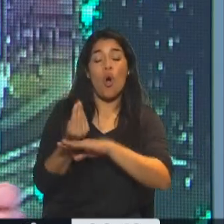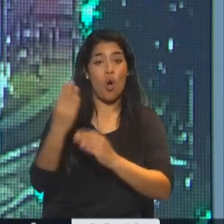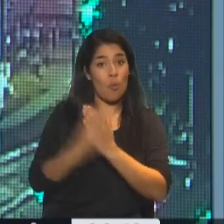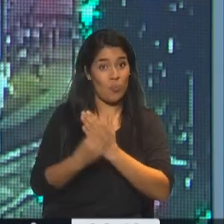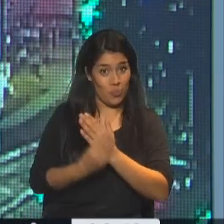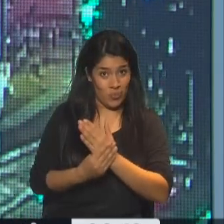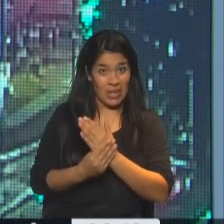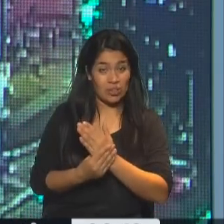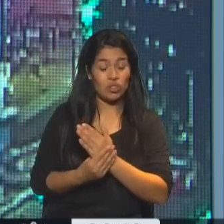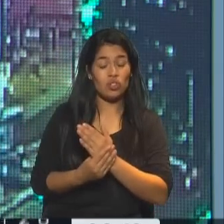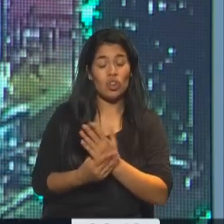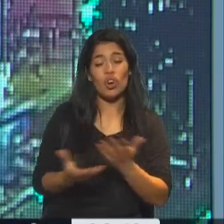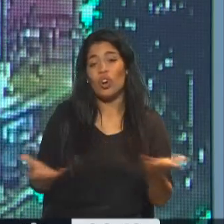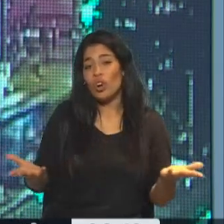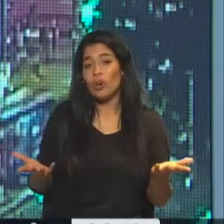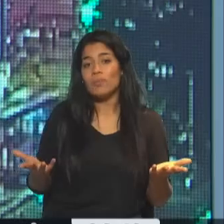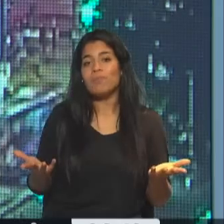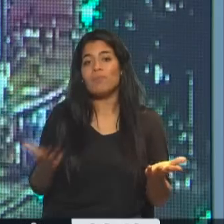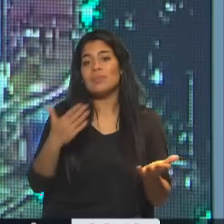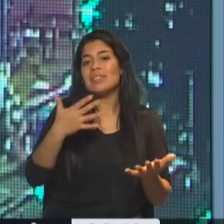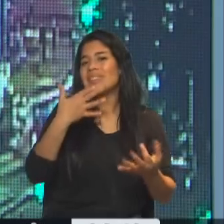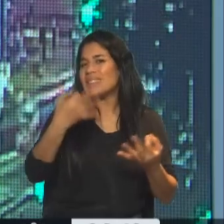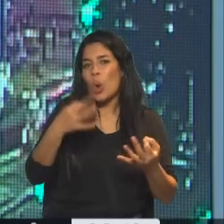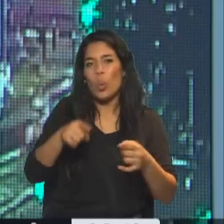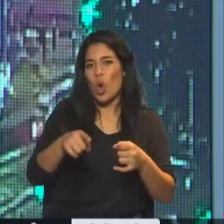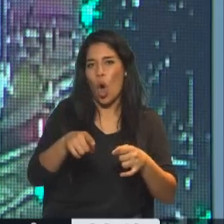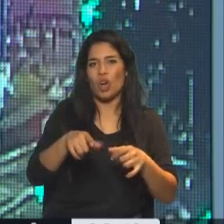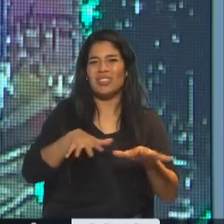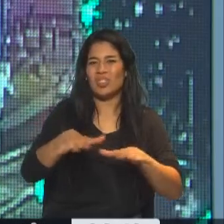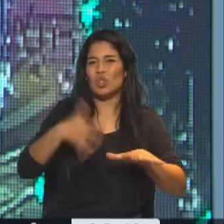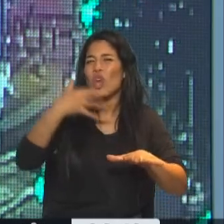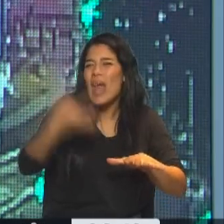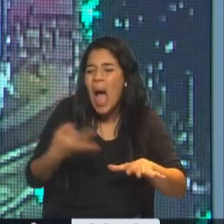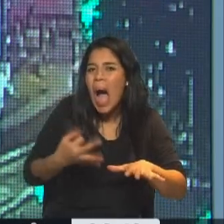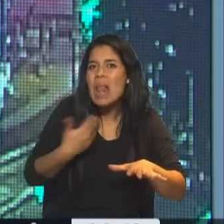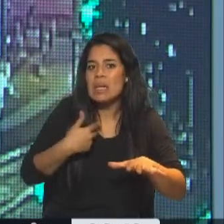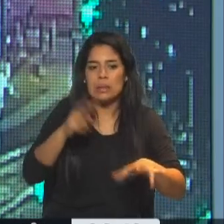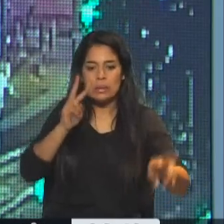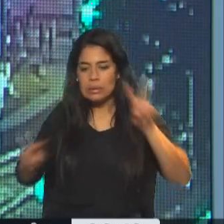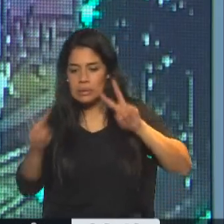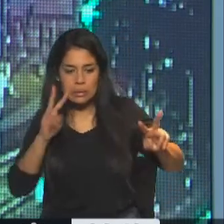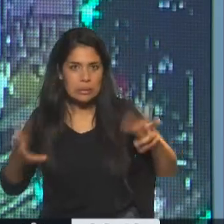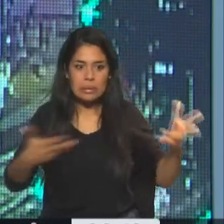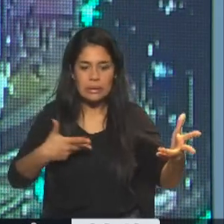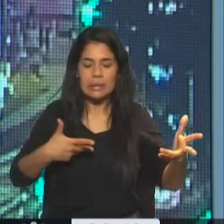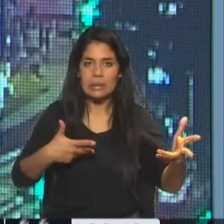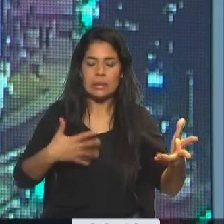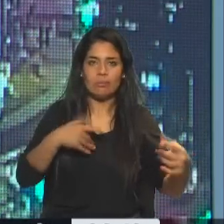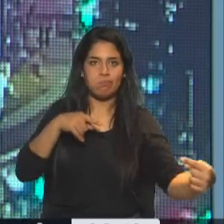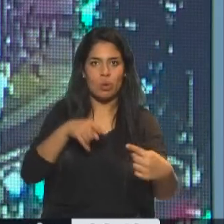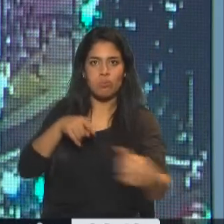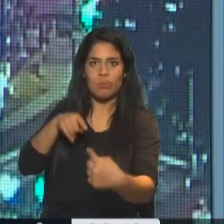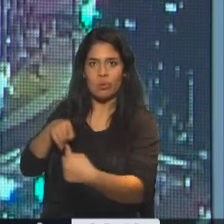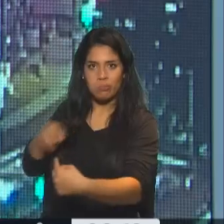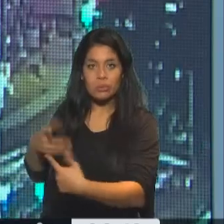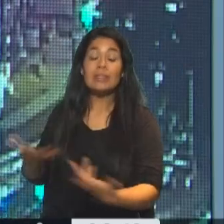¿sí? Después va a empezar a chocar con la realidad, ¿no? Con los factores que envuelve a todo el Frente de Todos, y ahí va a estar la